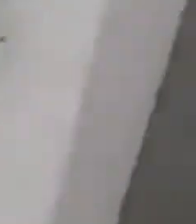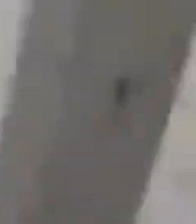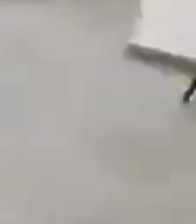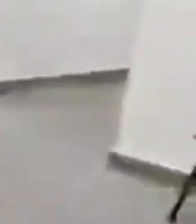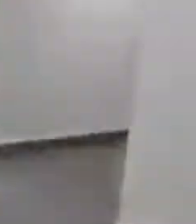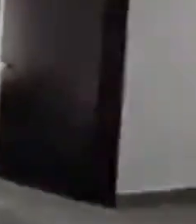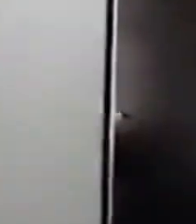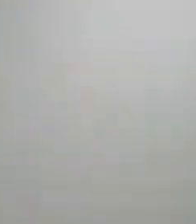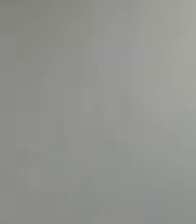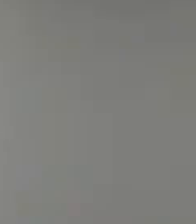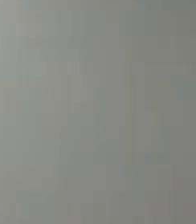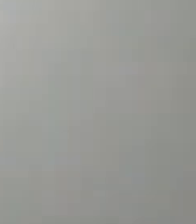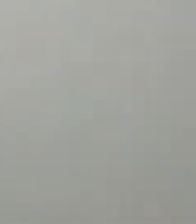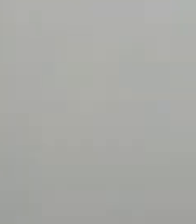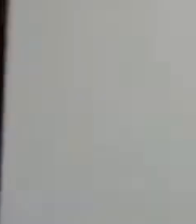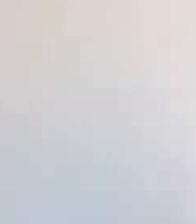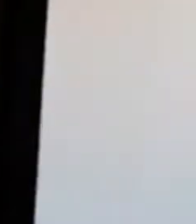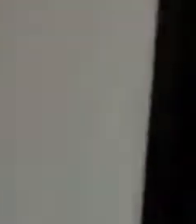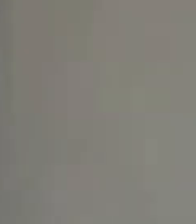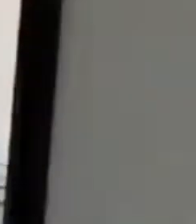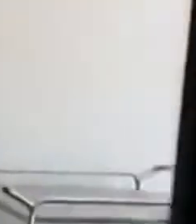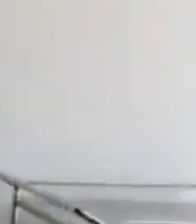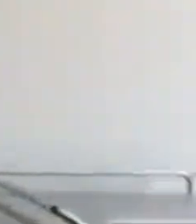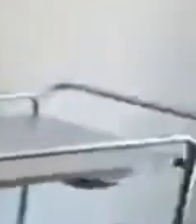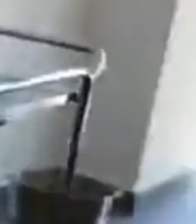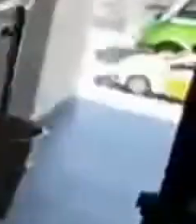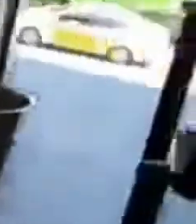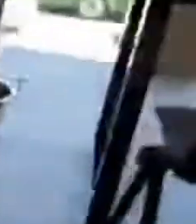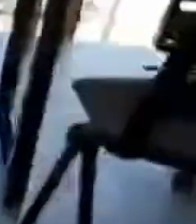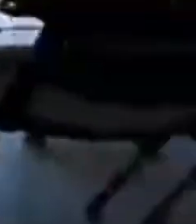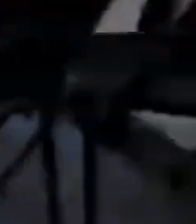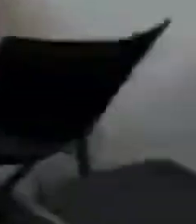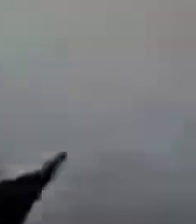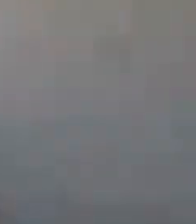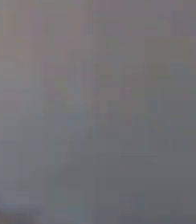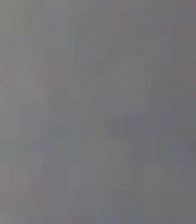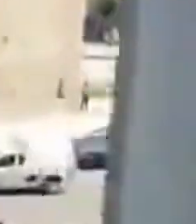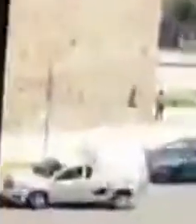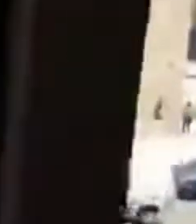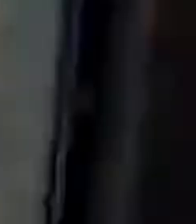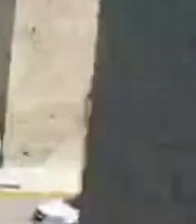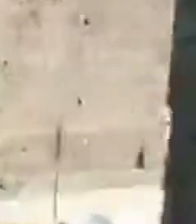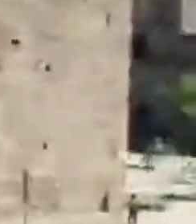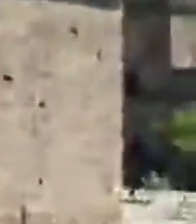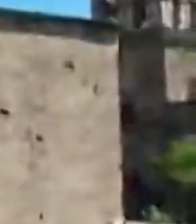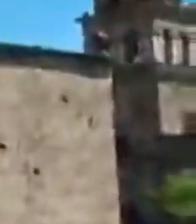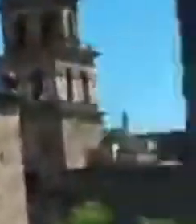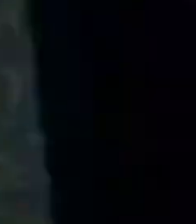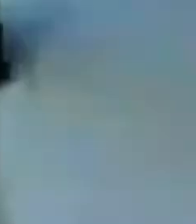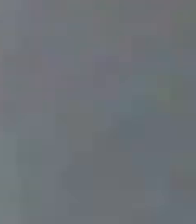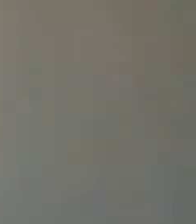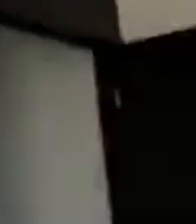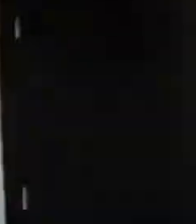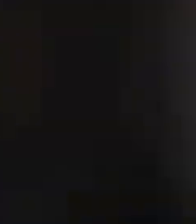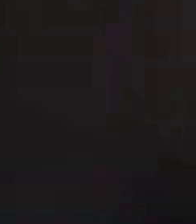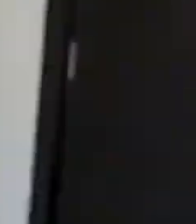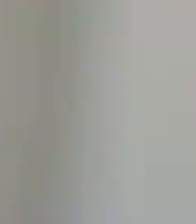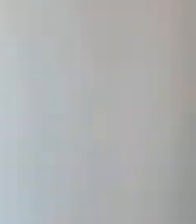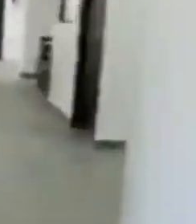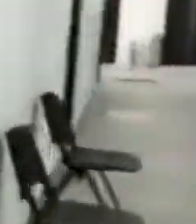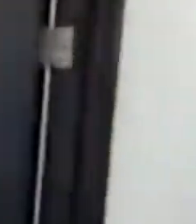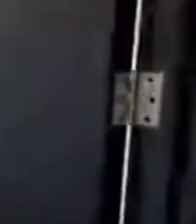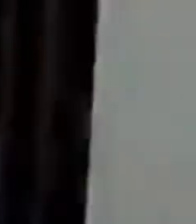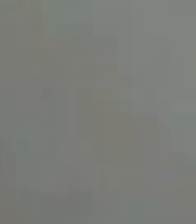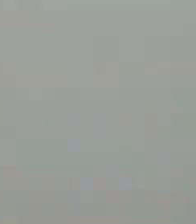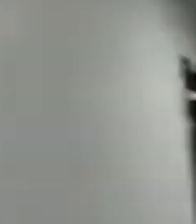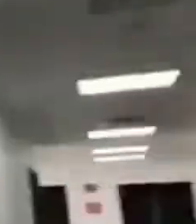de onu-mujeres segunda oportunidad y talleres de oficios además de un lactario cafetería enfermería y salón de usos